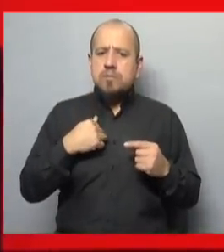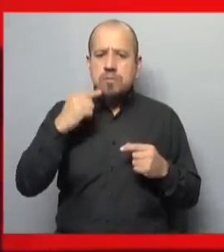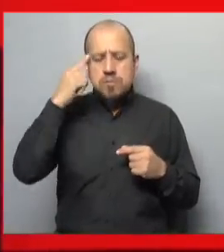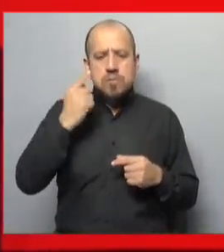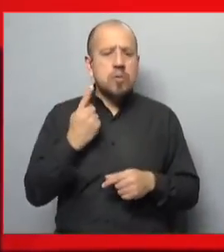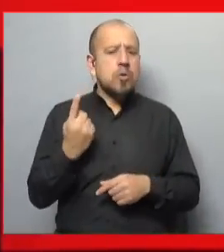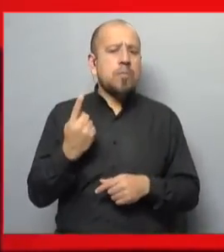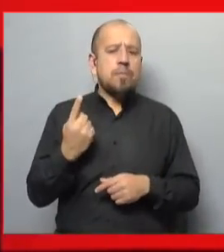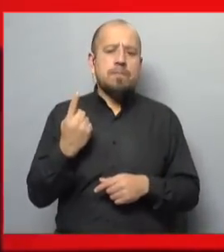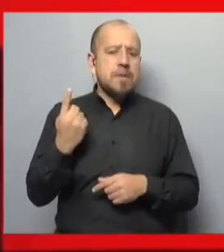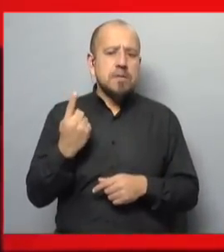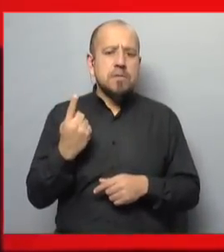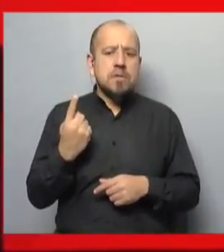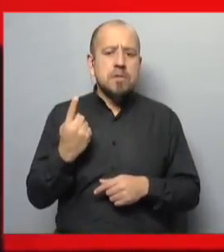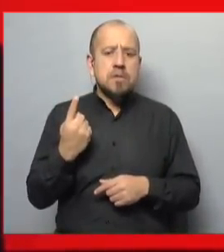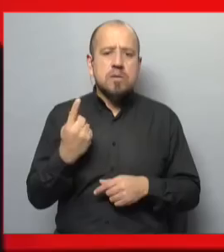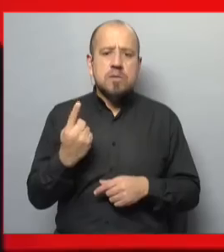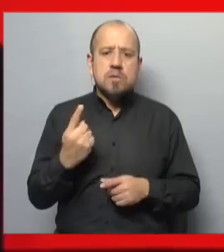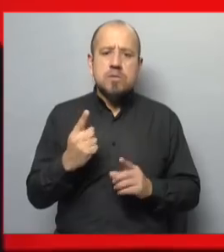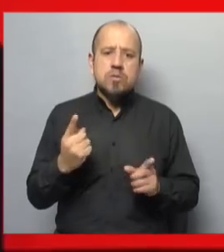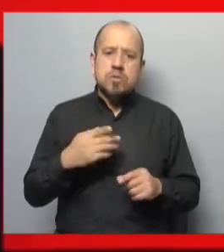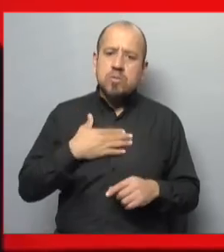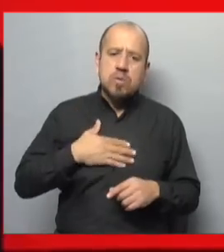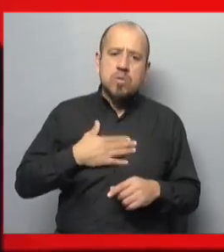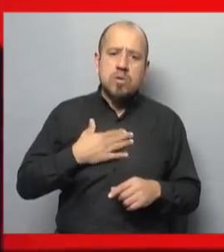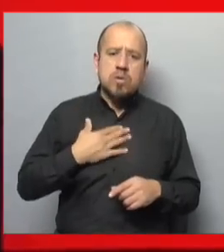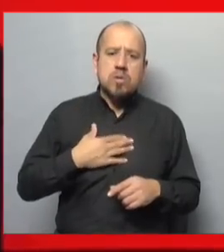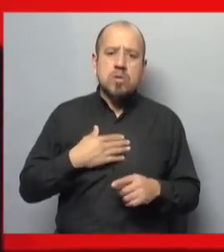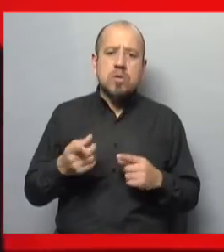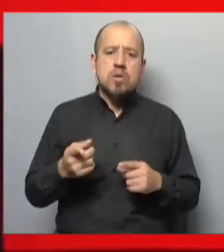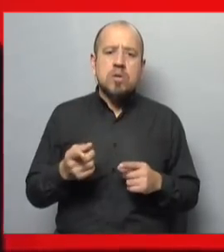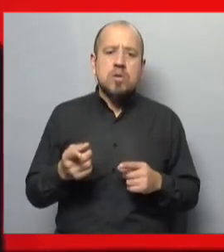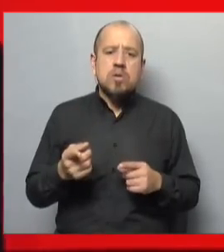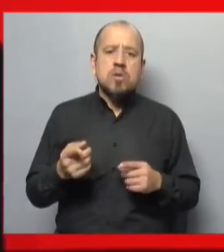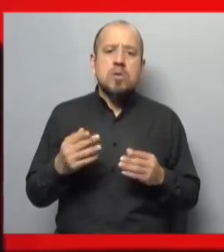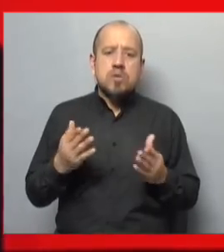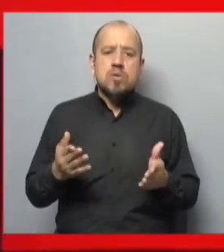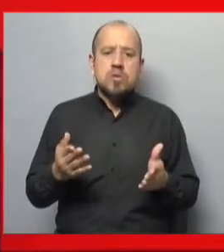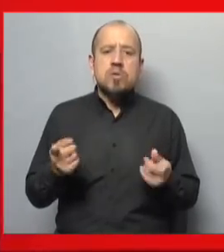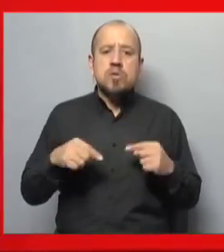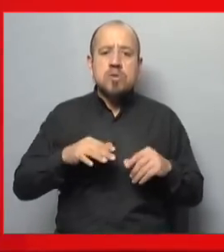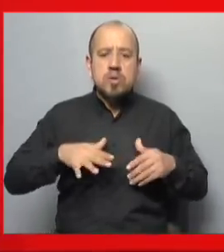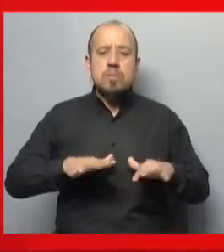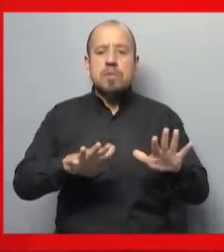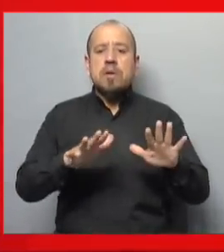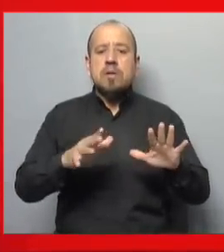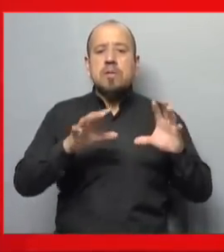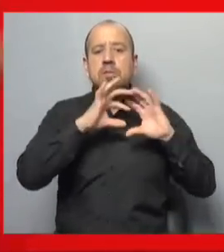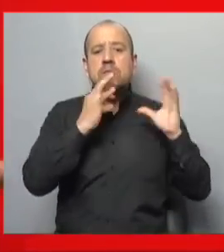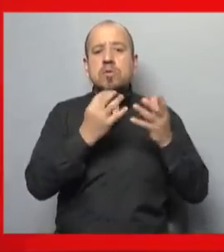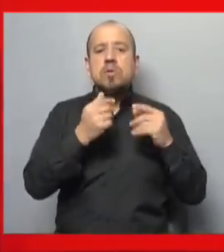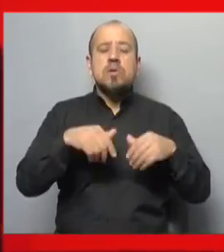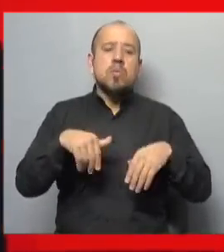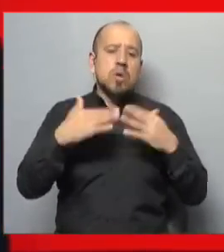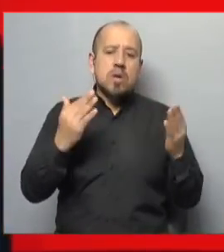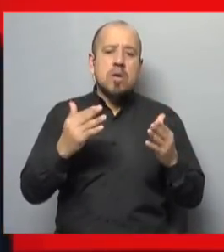lo primario y yo nunca estuve de acuerdo con eso con que decir que se va a preparar el mundo repito sería nacional sería el equipo